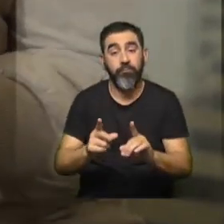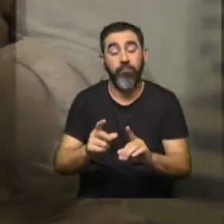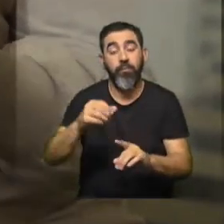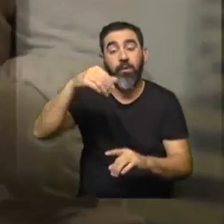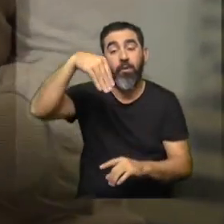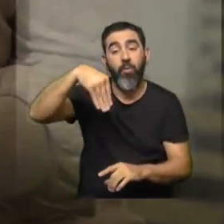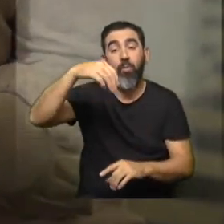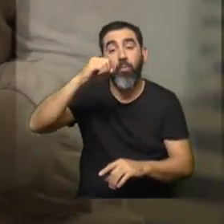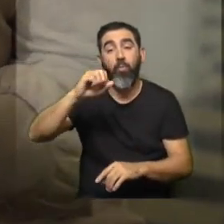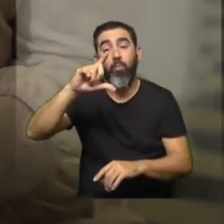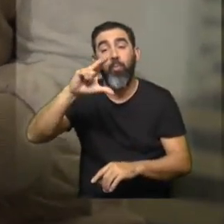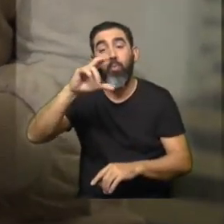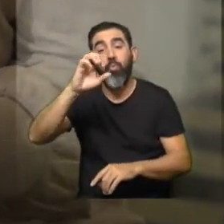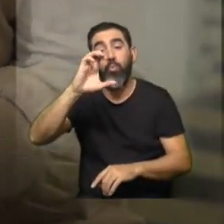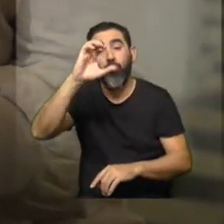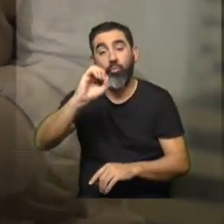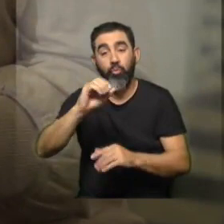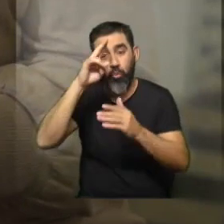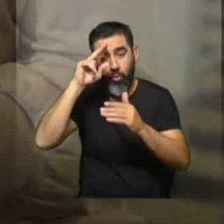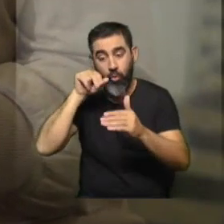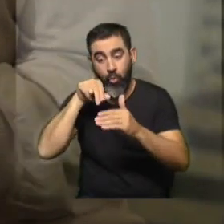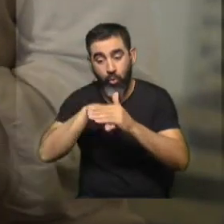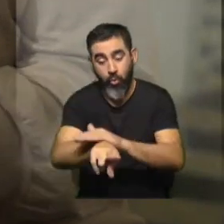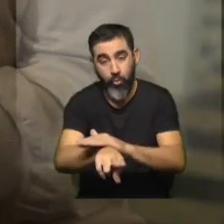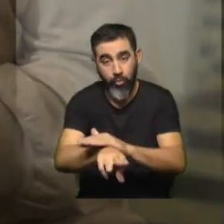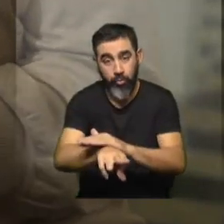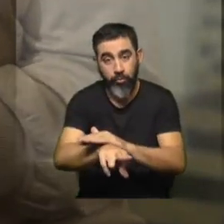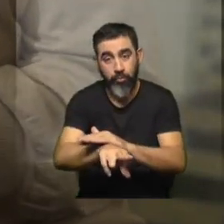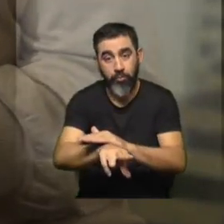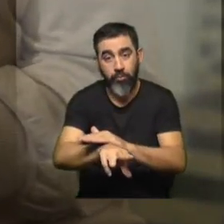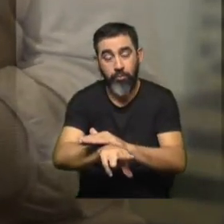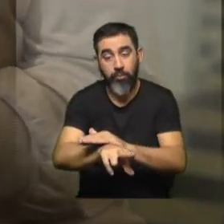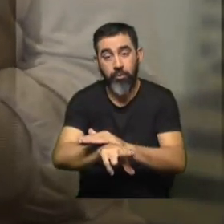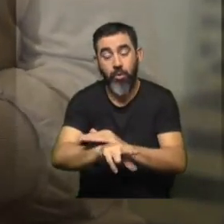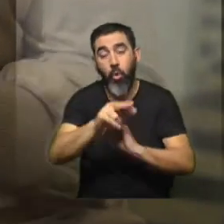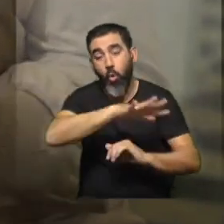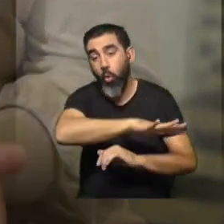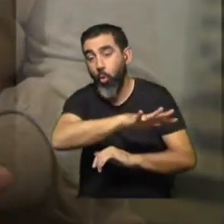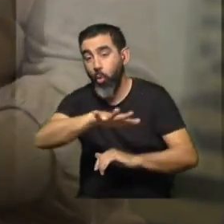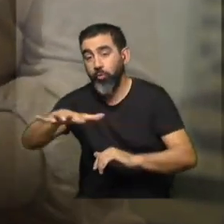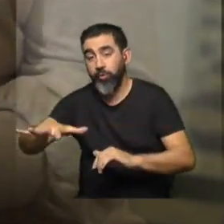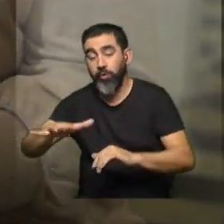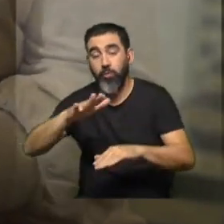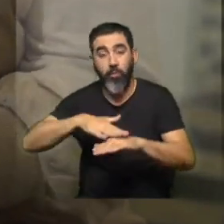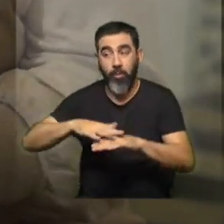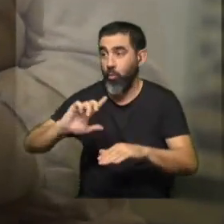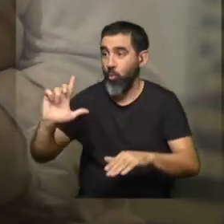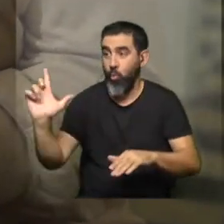que acompañaban todo ese enterramiento provenían de la costa oceánica y que en ese momento no